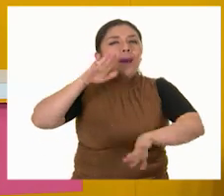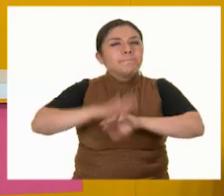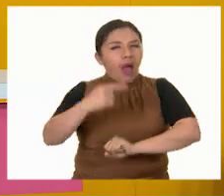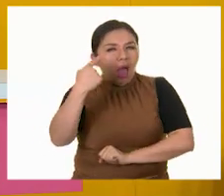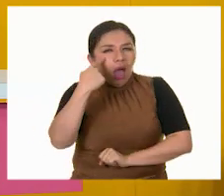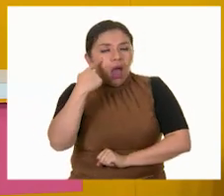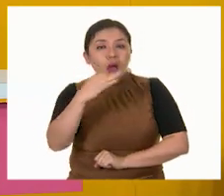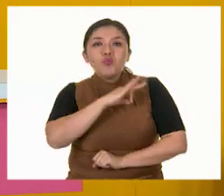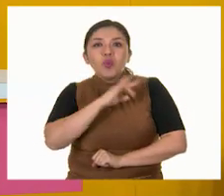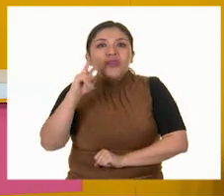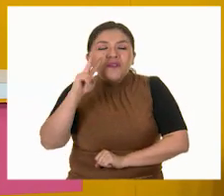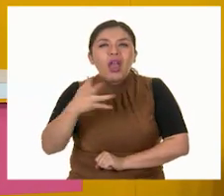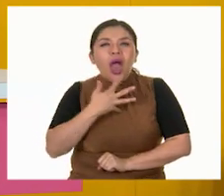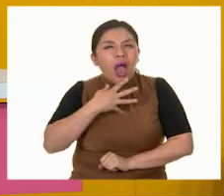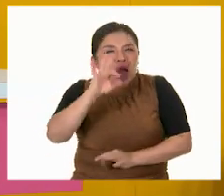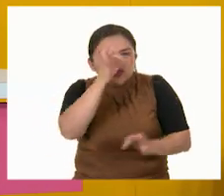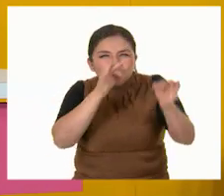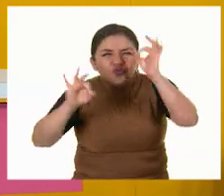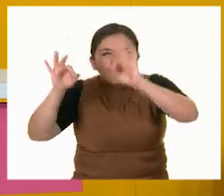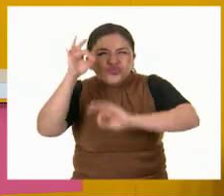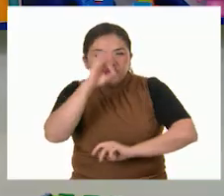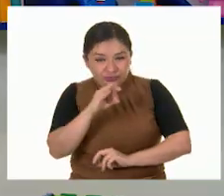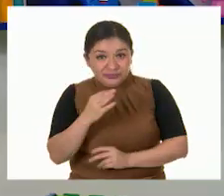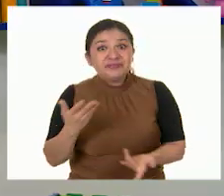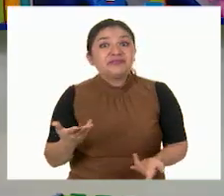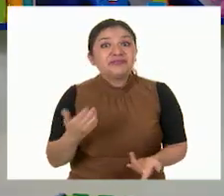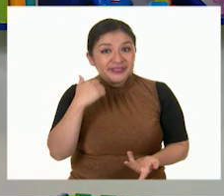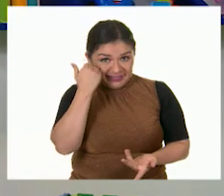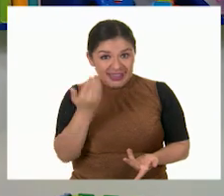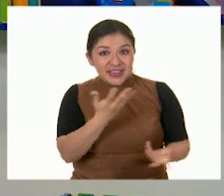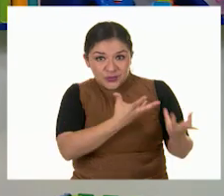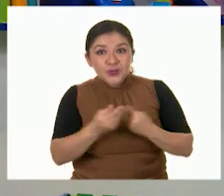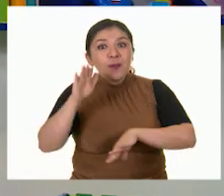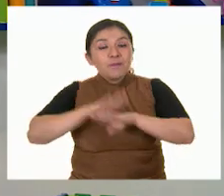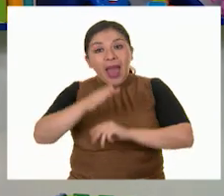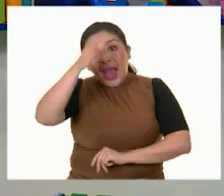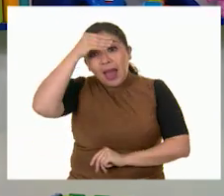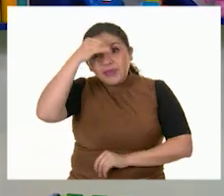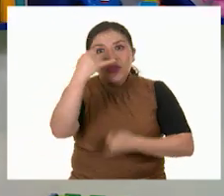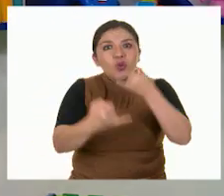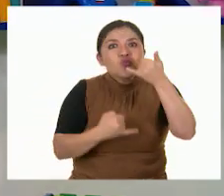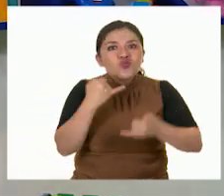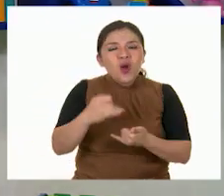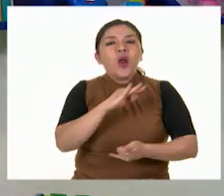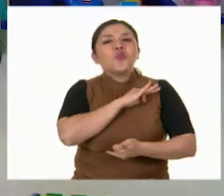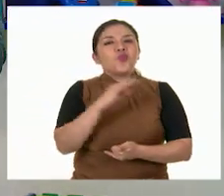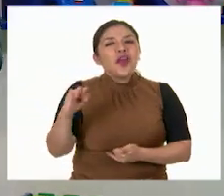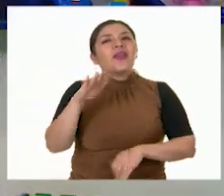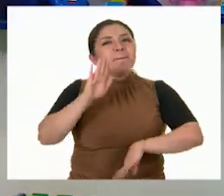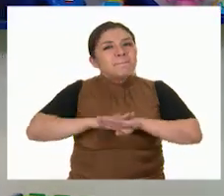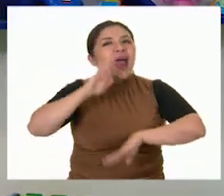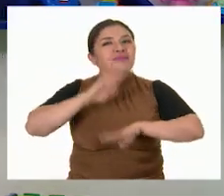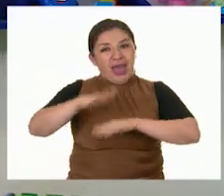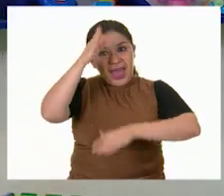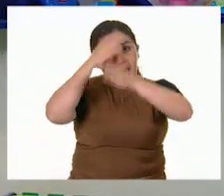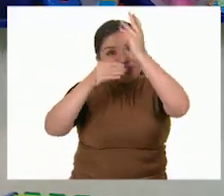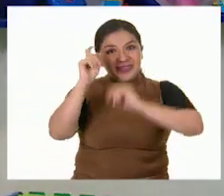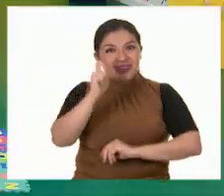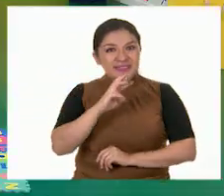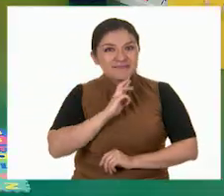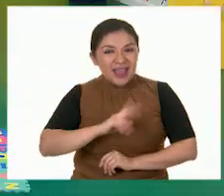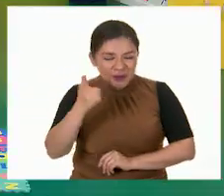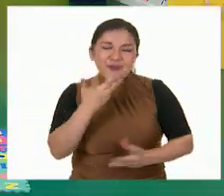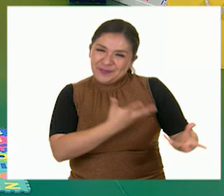pueden encontrar más huellas de microbios? Sí, así es más fácil aprender jugando, podemos aprender todavía mucho mejor.